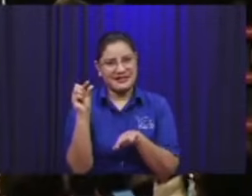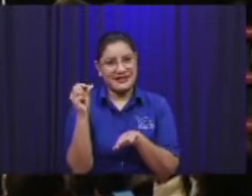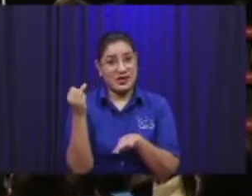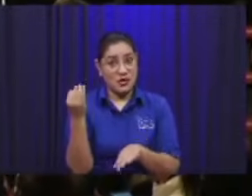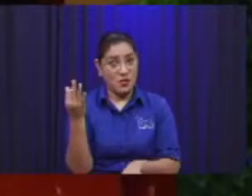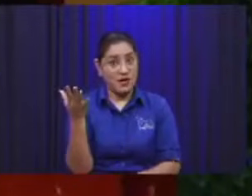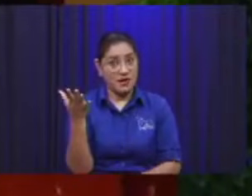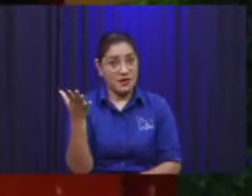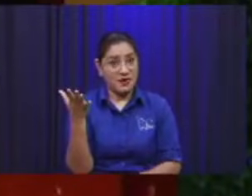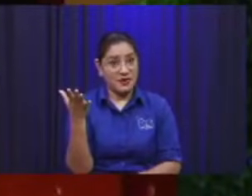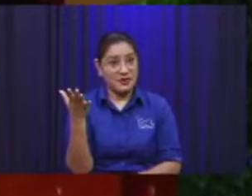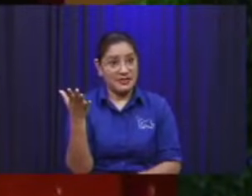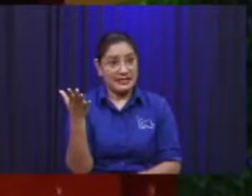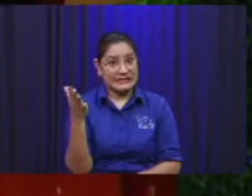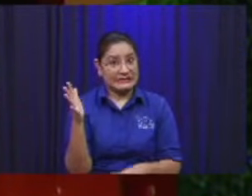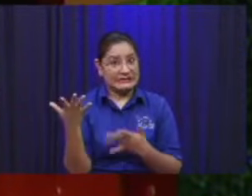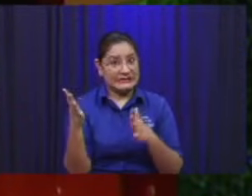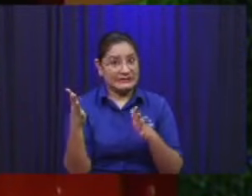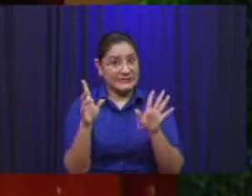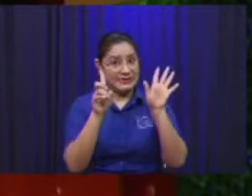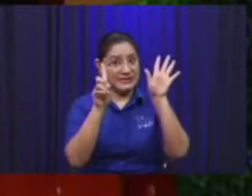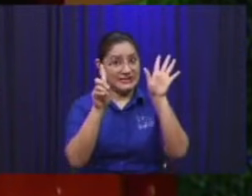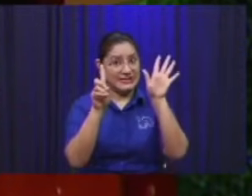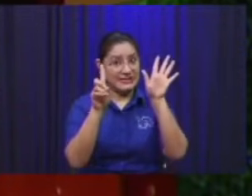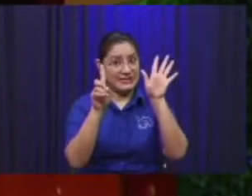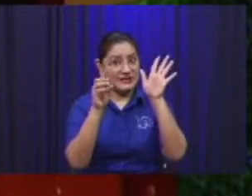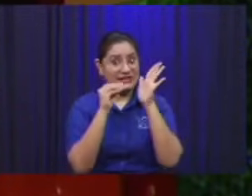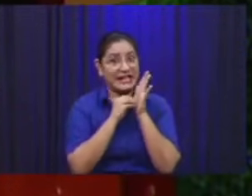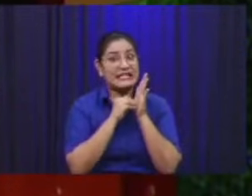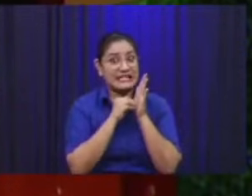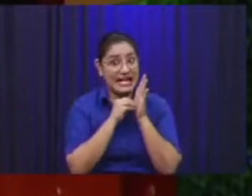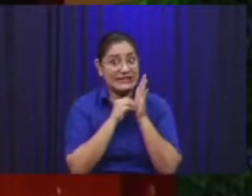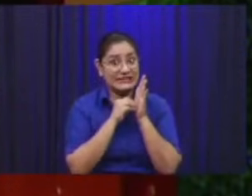yo creo que lo menos que se gastan unos 600 pesos